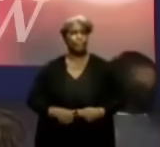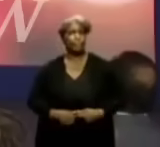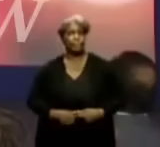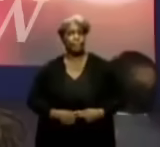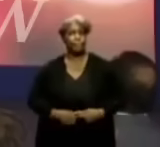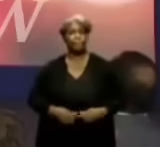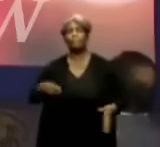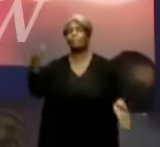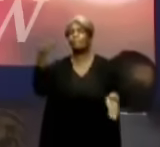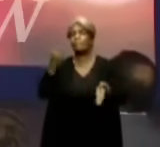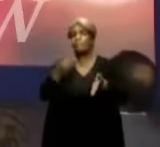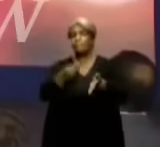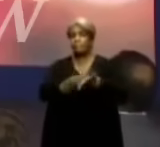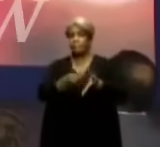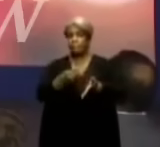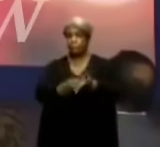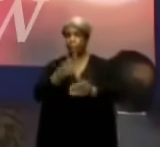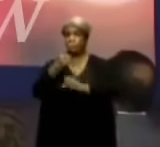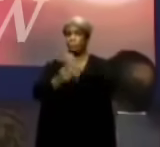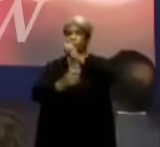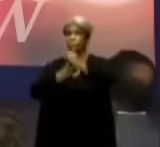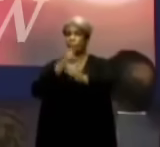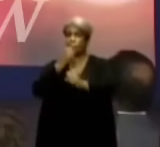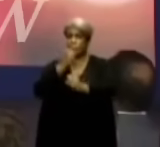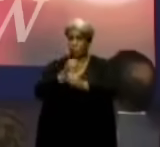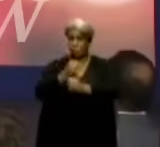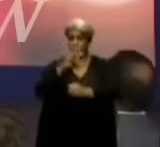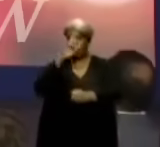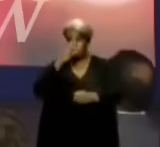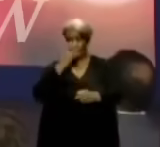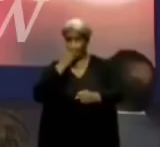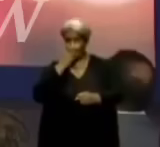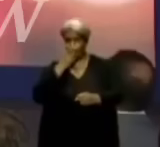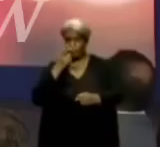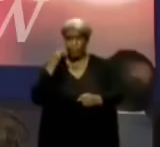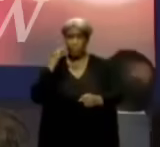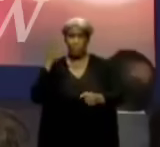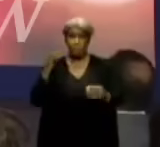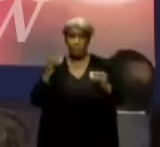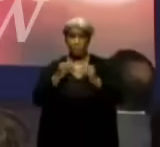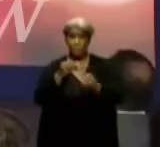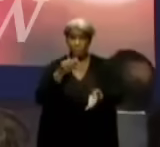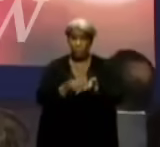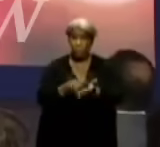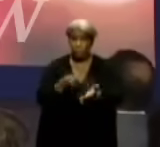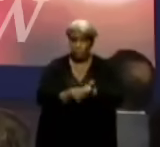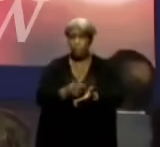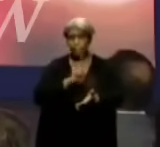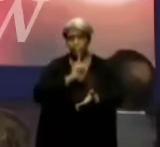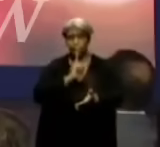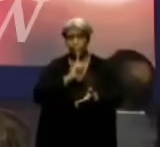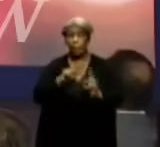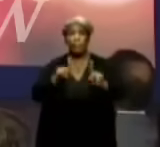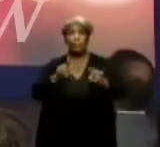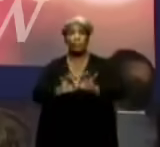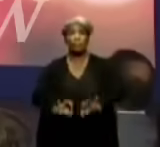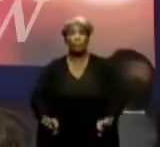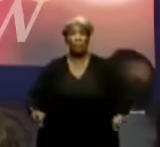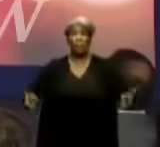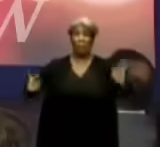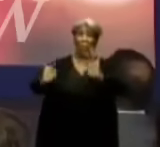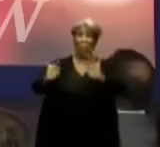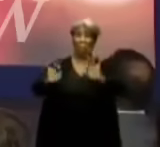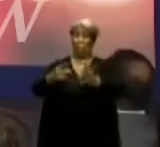el presupuesto es deficitario, pero lo principal es que no haya